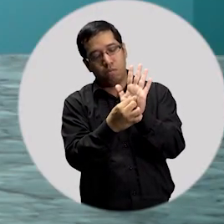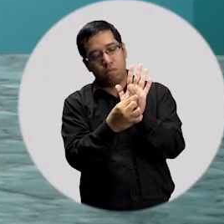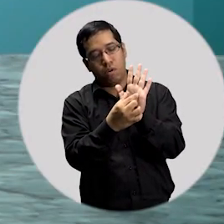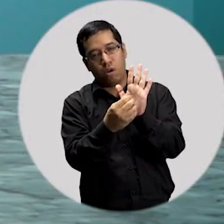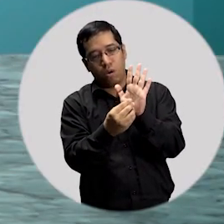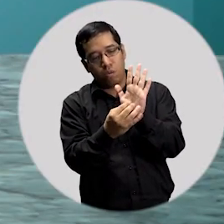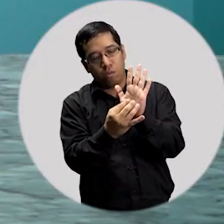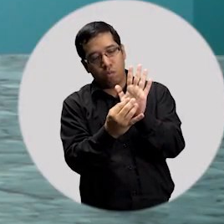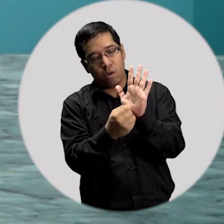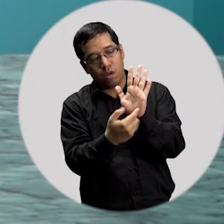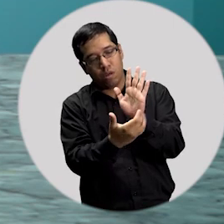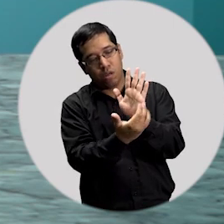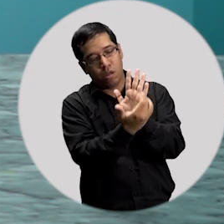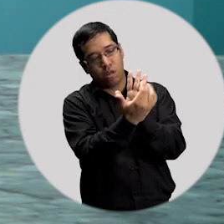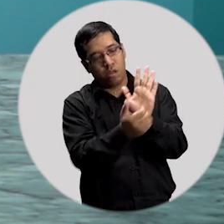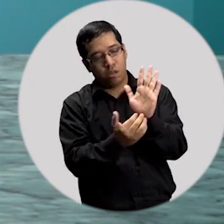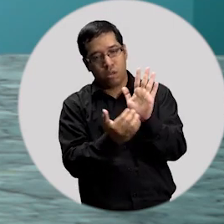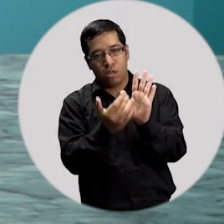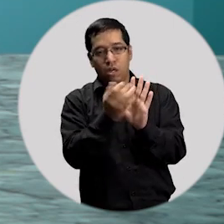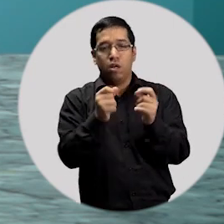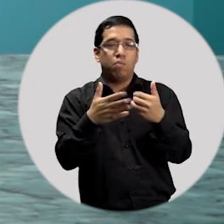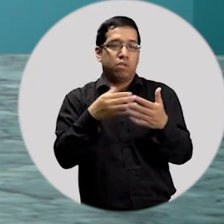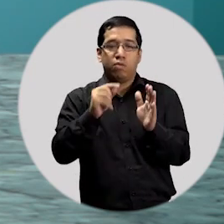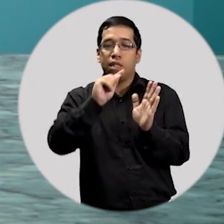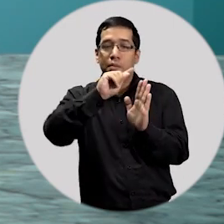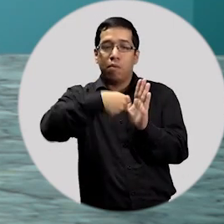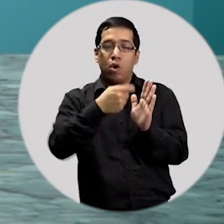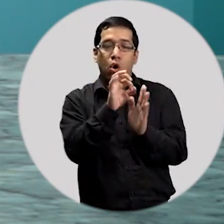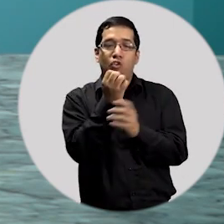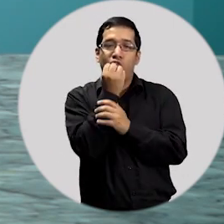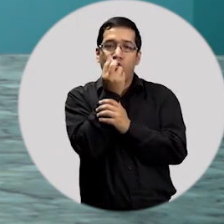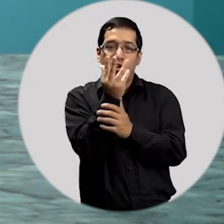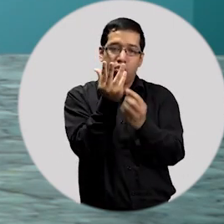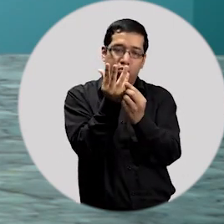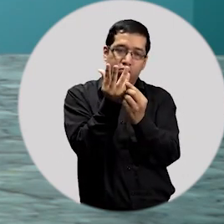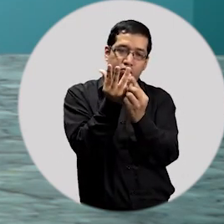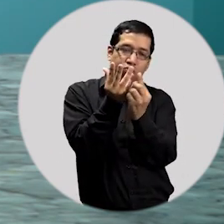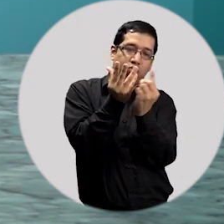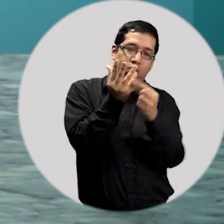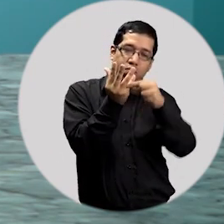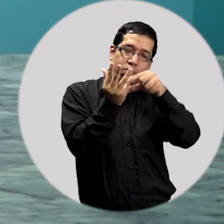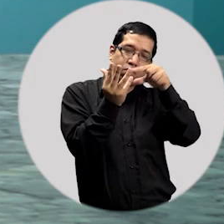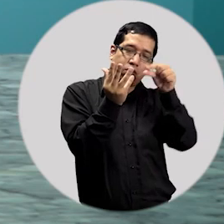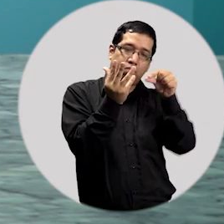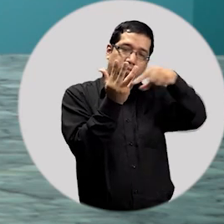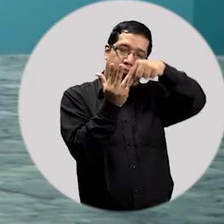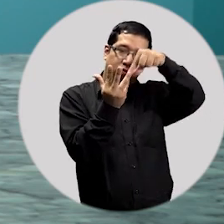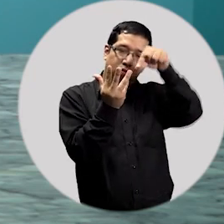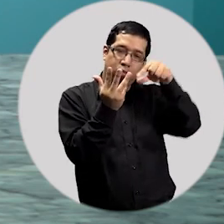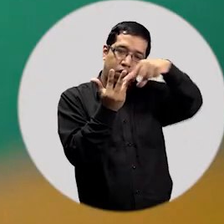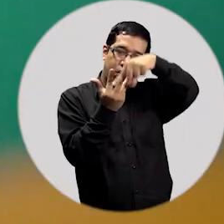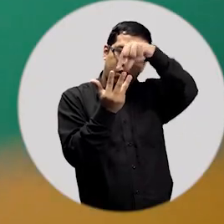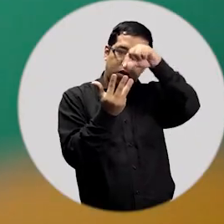lleva mínimo un proceso de una semana, pero ¿por qué una semana? Justamente para que puedas entregarle lindo